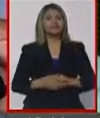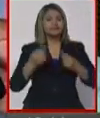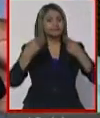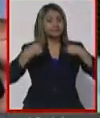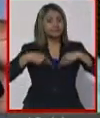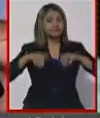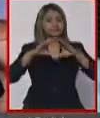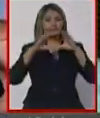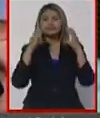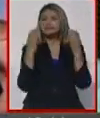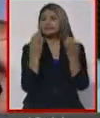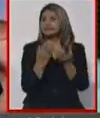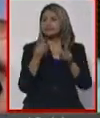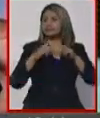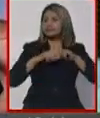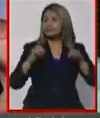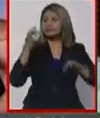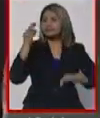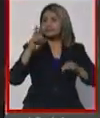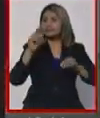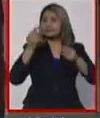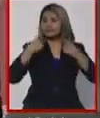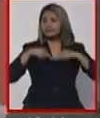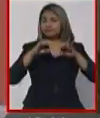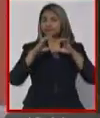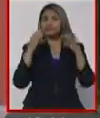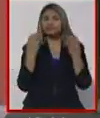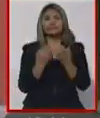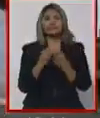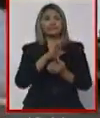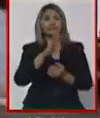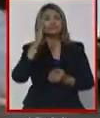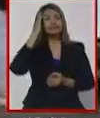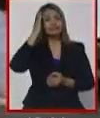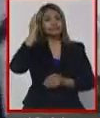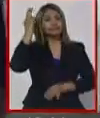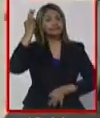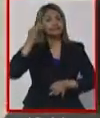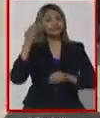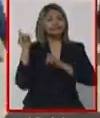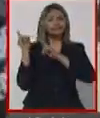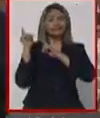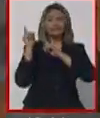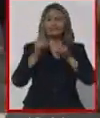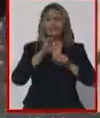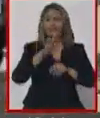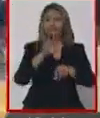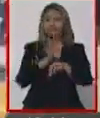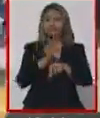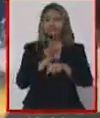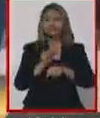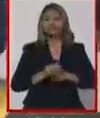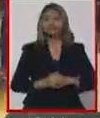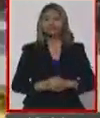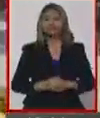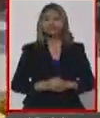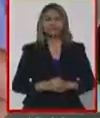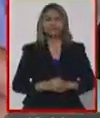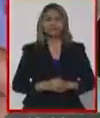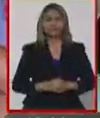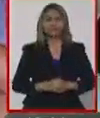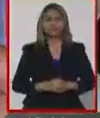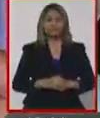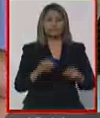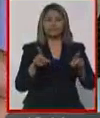sus clases, pero en caso que no lo hicieran, ustedes saben que la persona que no asiste a su fuente laboral,